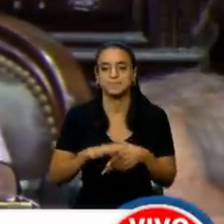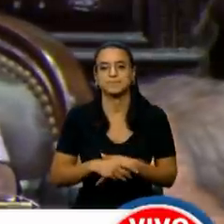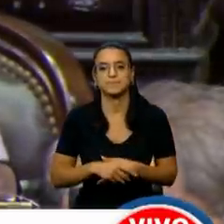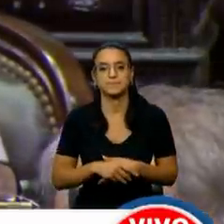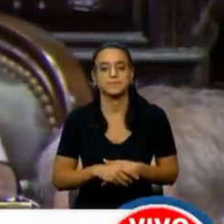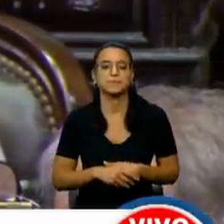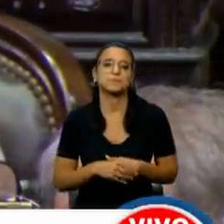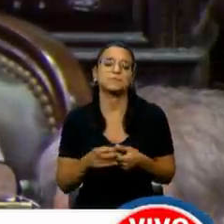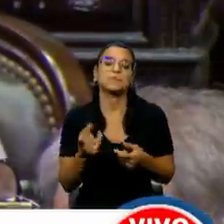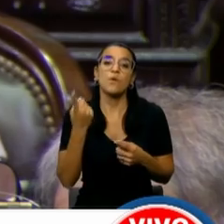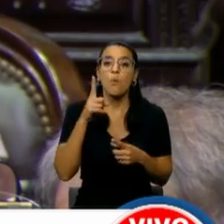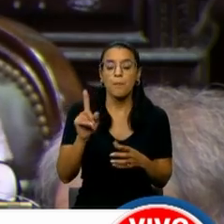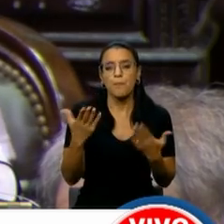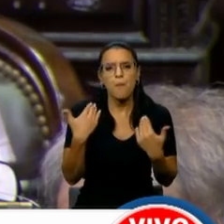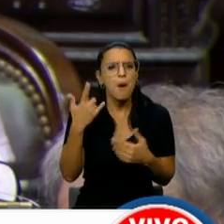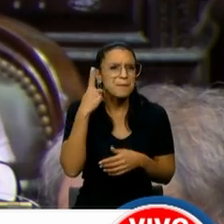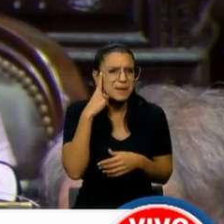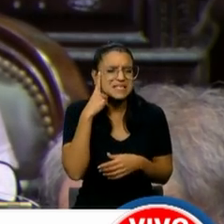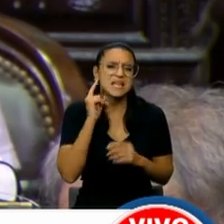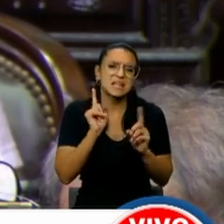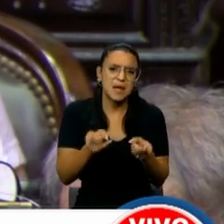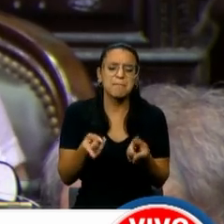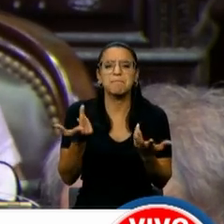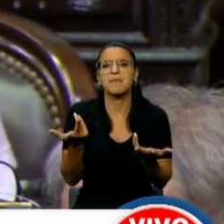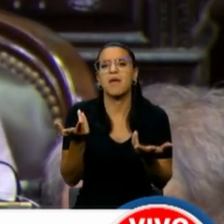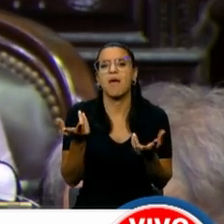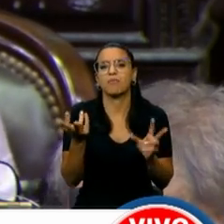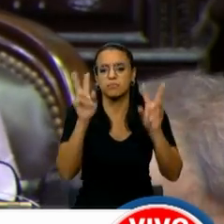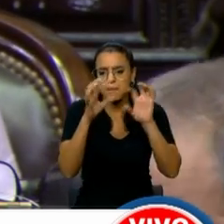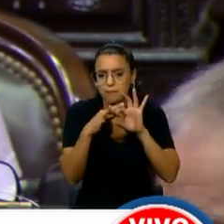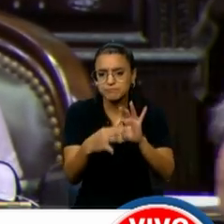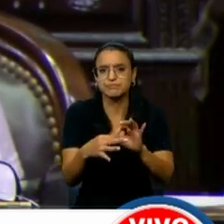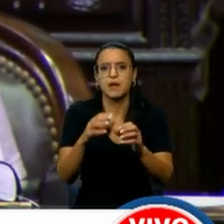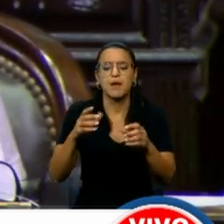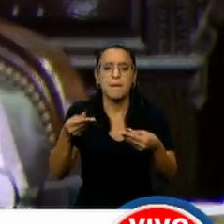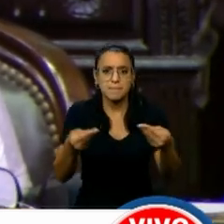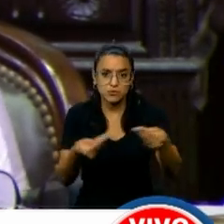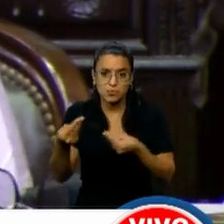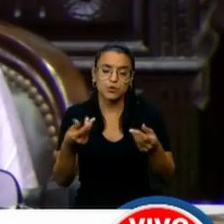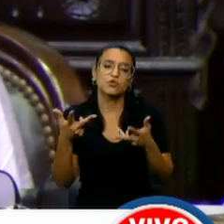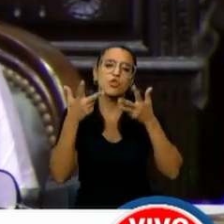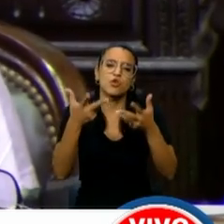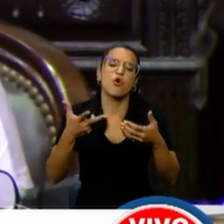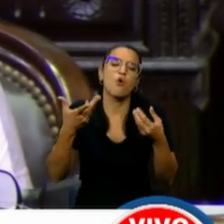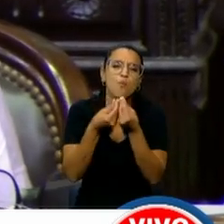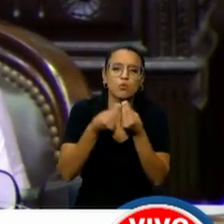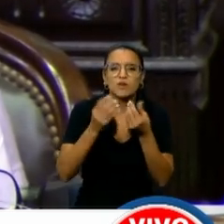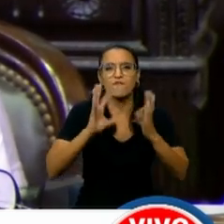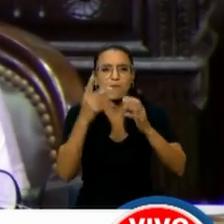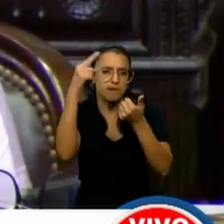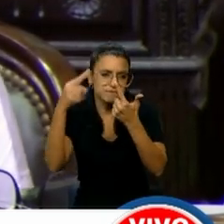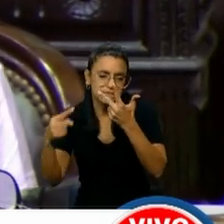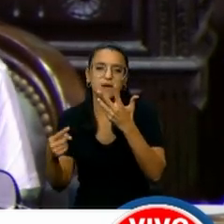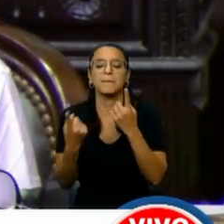a la hora de poder pensar también en las cuestiones que implican el presupuesto y que se ha dicho acá se le ha llamado en muchas maneras y a mí me parece también